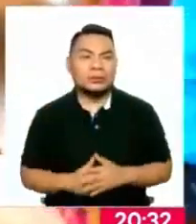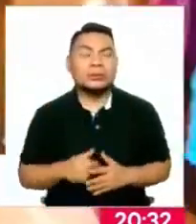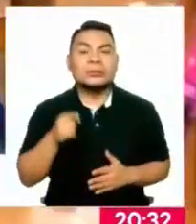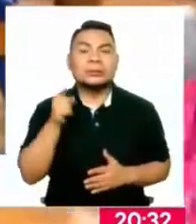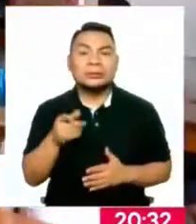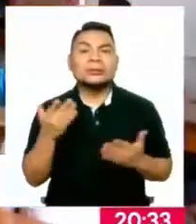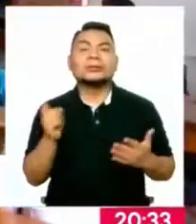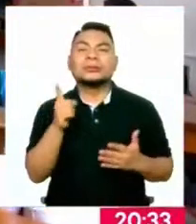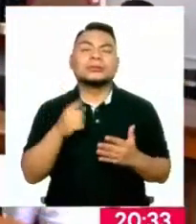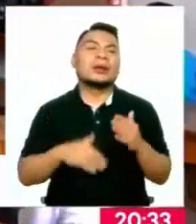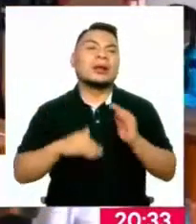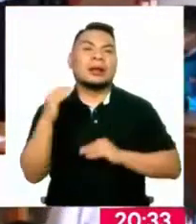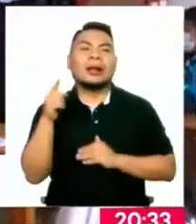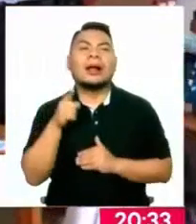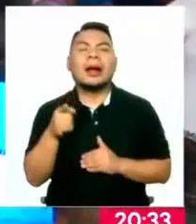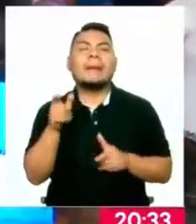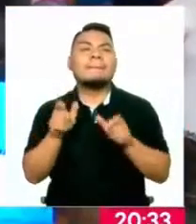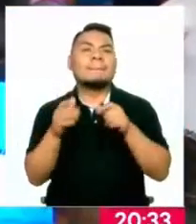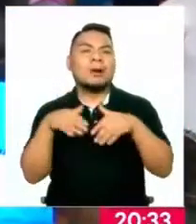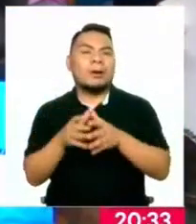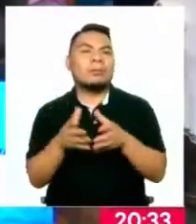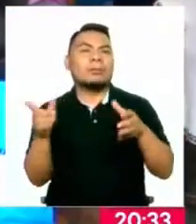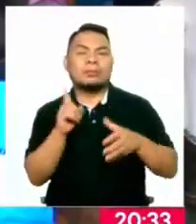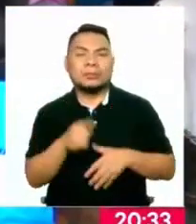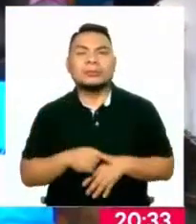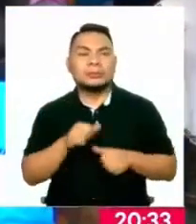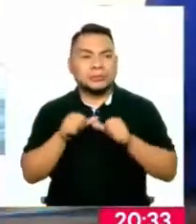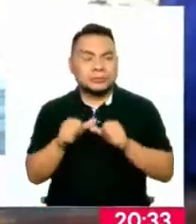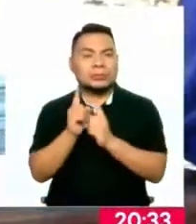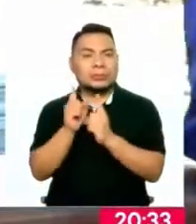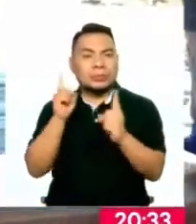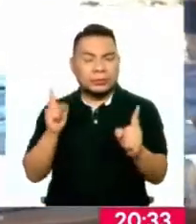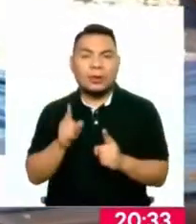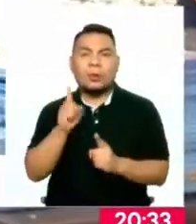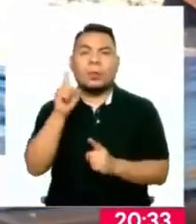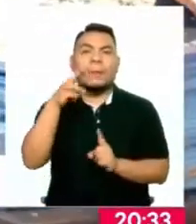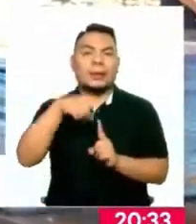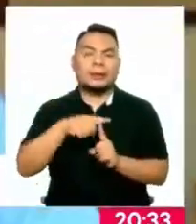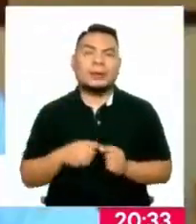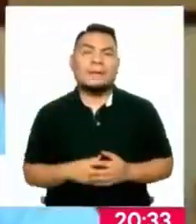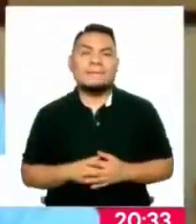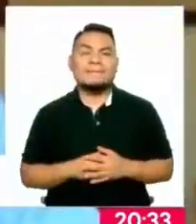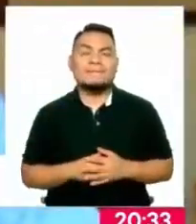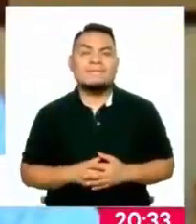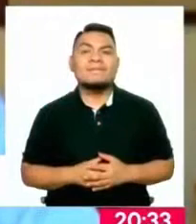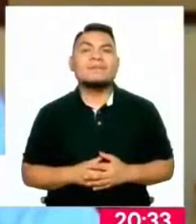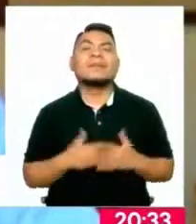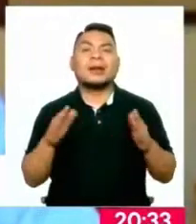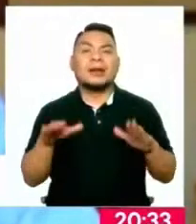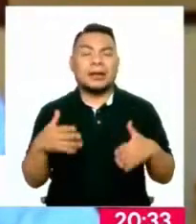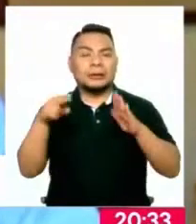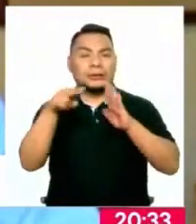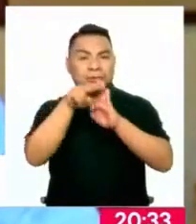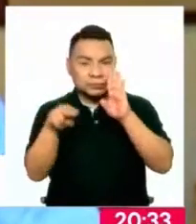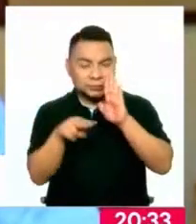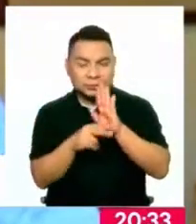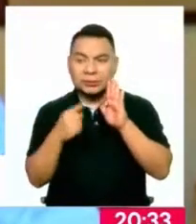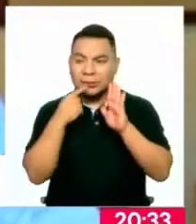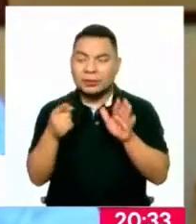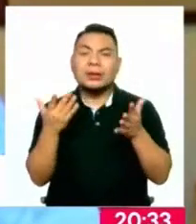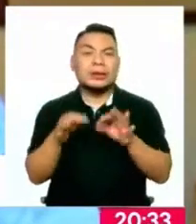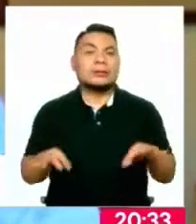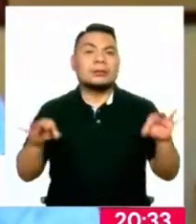Estas no deben exceder el aforo permitido, manteniendo el distanciamiento de 1 metro. Hay normas sobre alimentación que